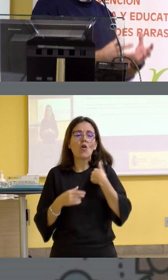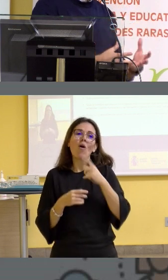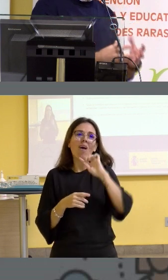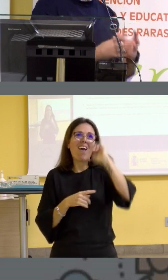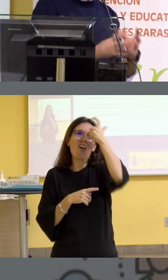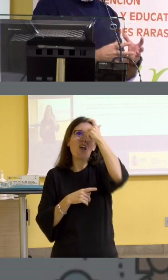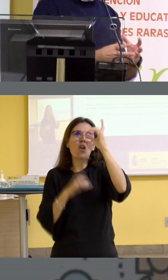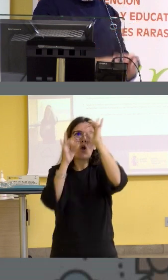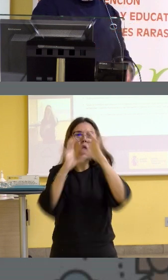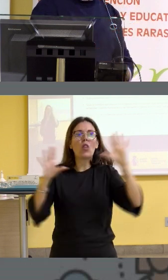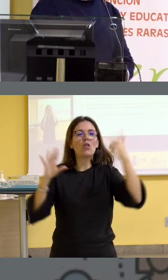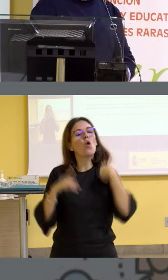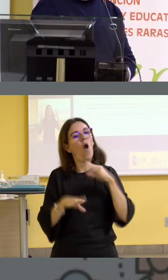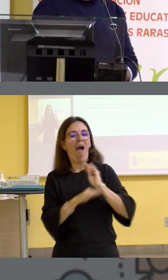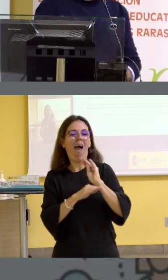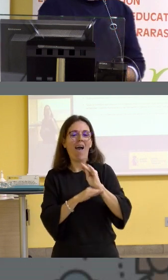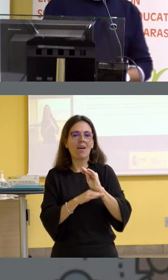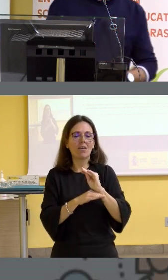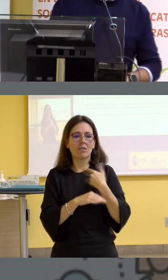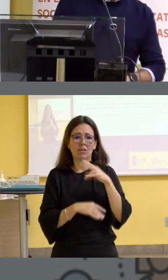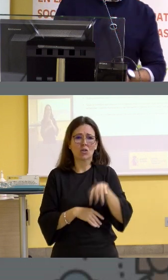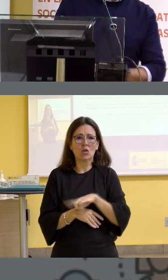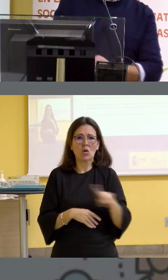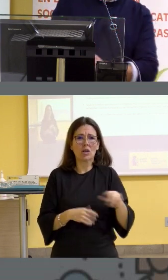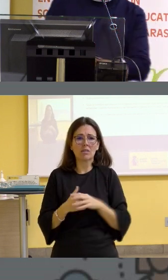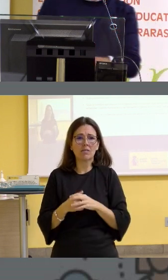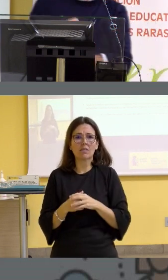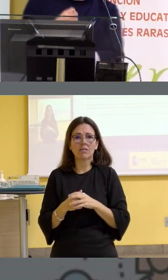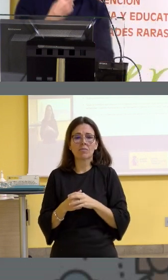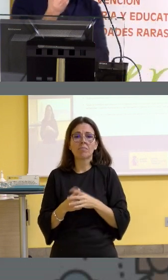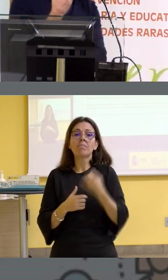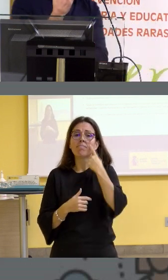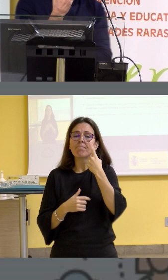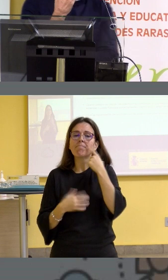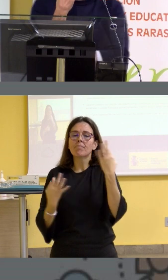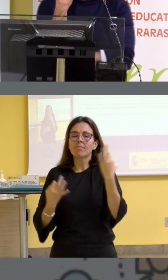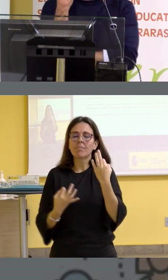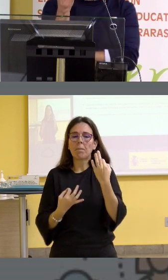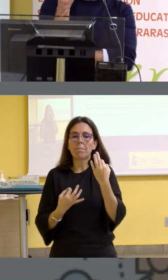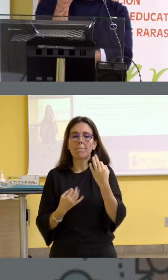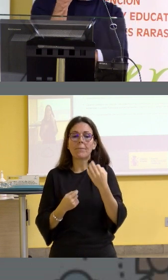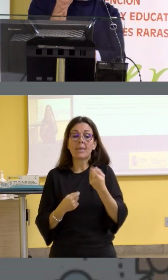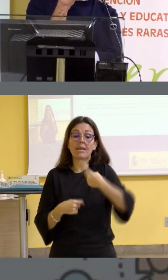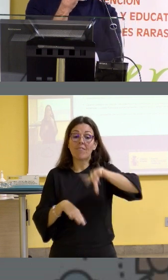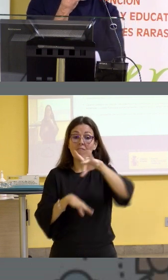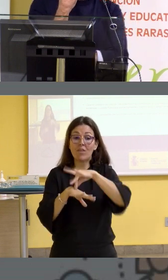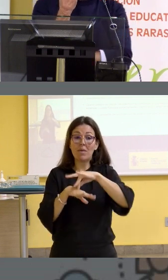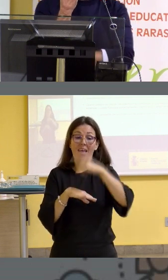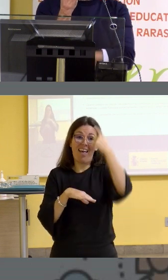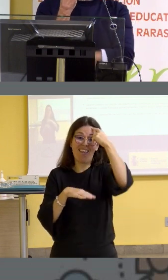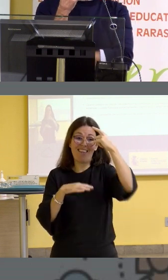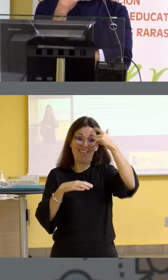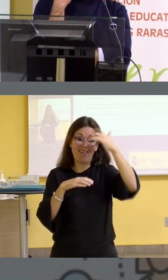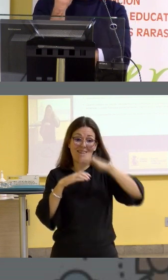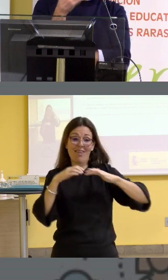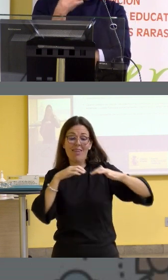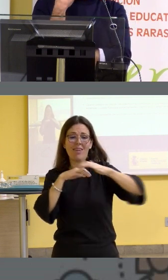curarlo no es el que aplica. Tenemos que tener en cuenta que la enfermedad en el cerebro es un